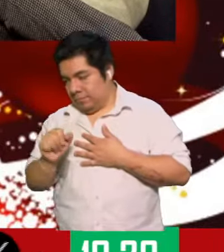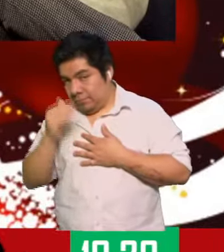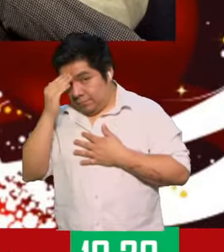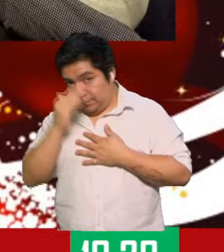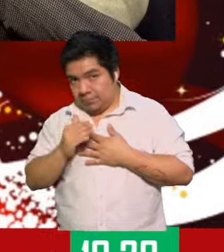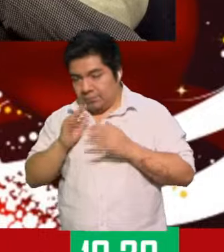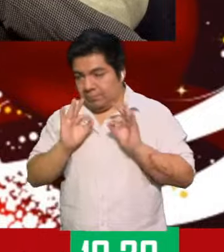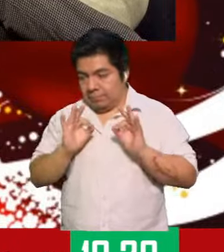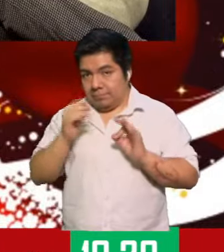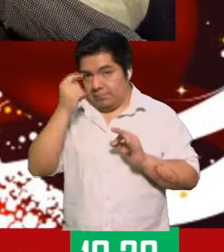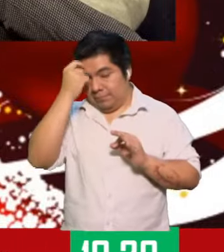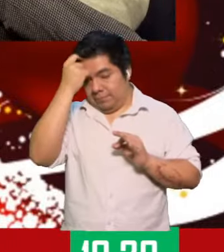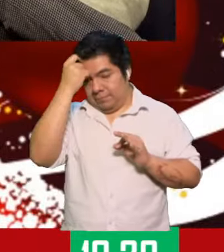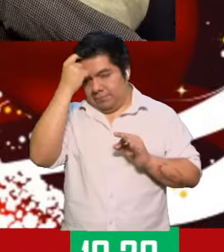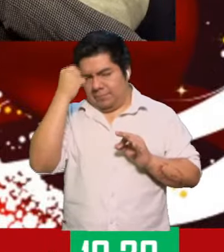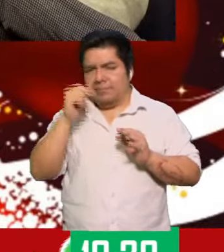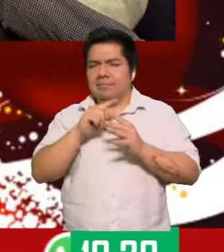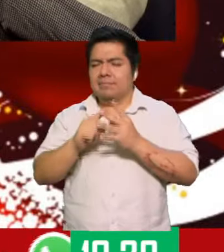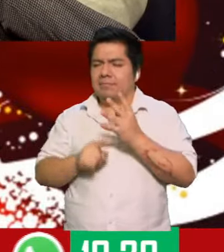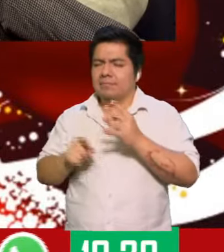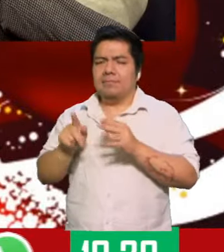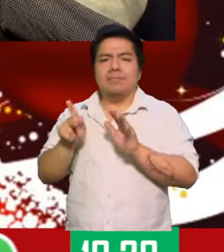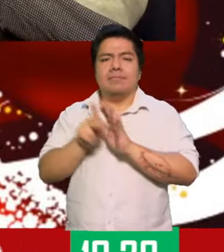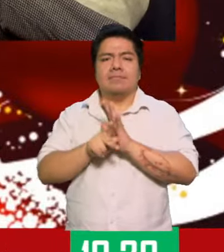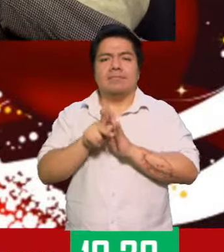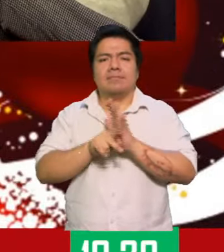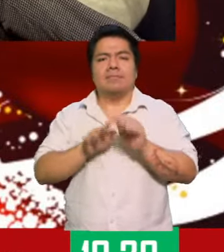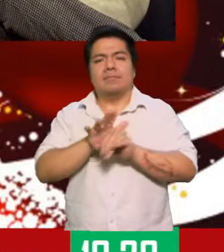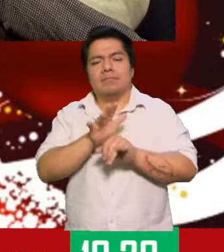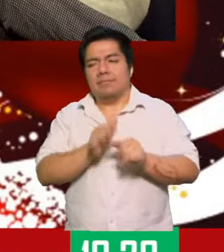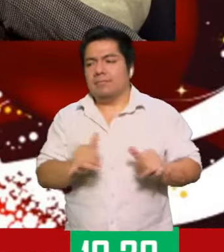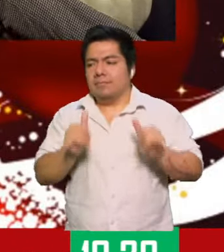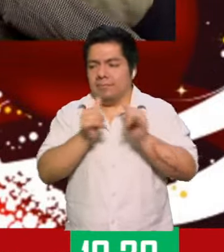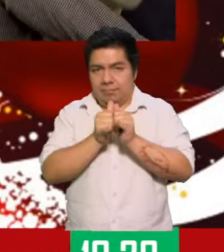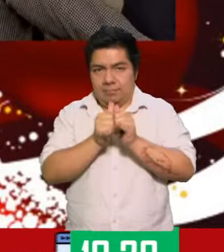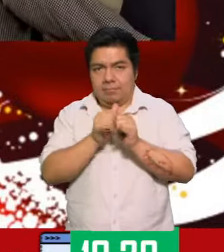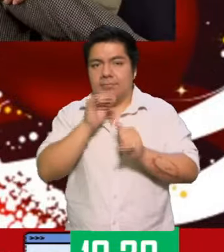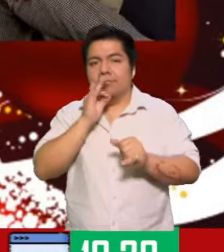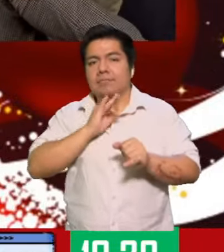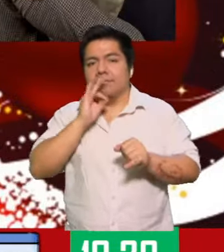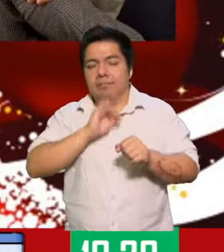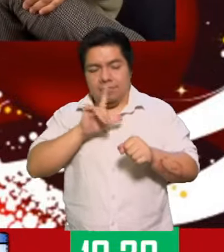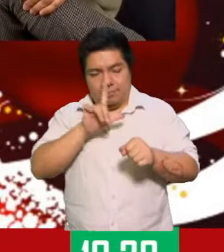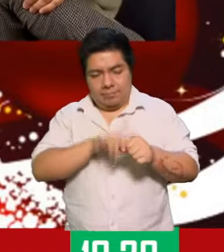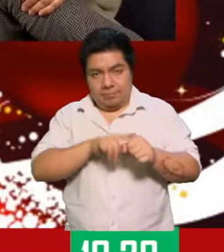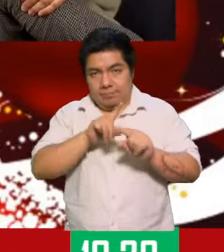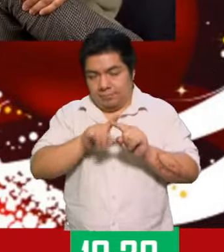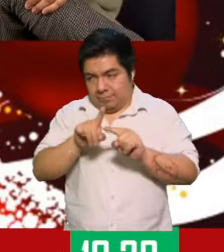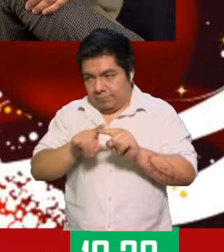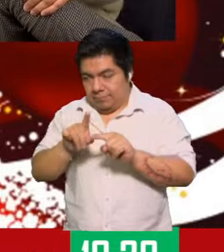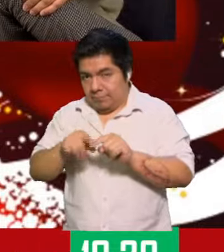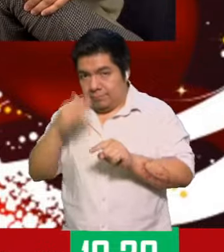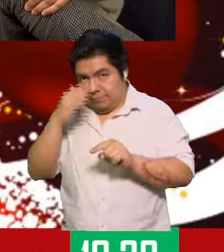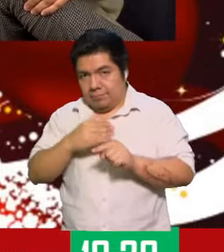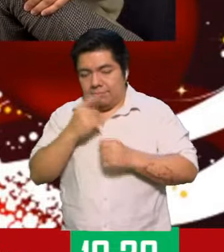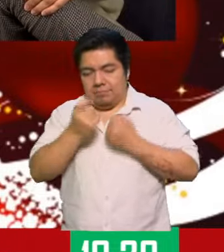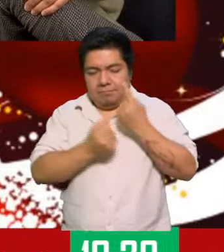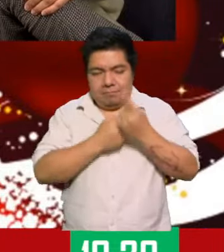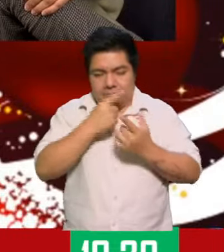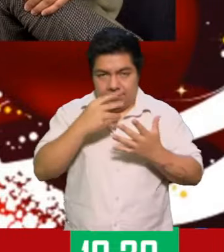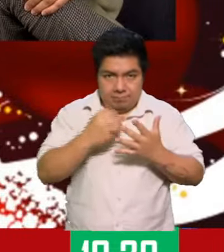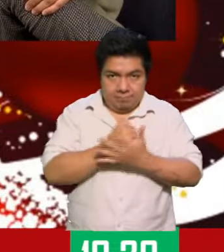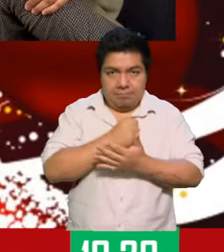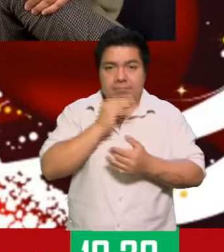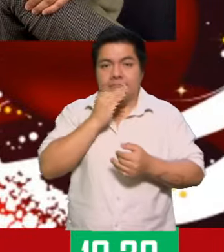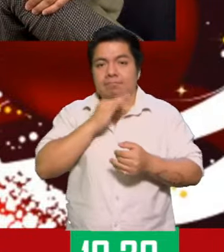bonito que cl Qué otros premios tiene tu película festivale sí estuvimos en festivales ganamos algunos premios también en